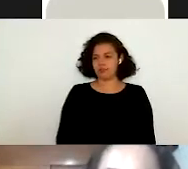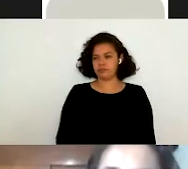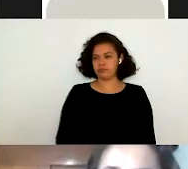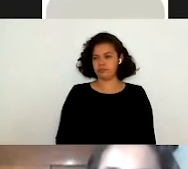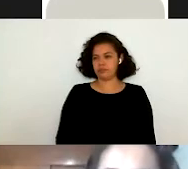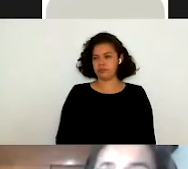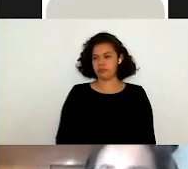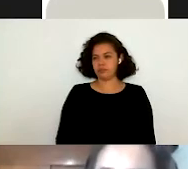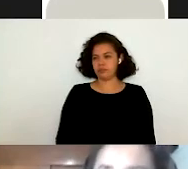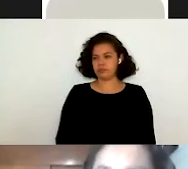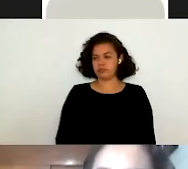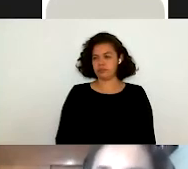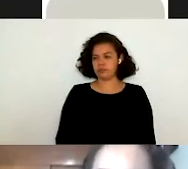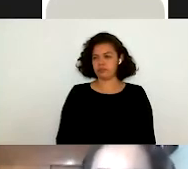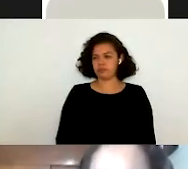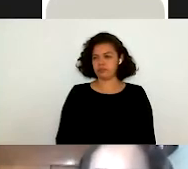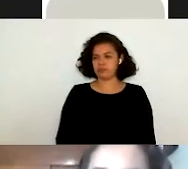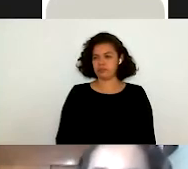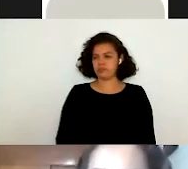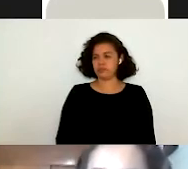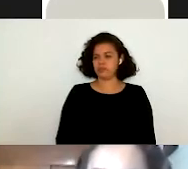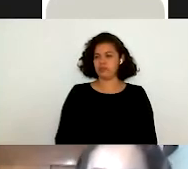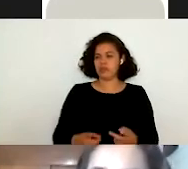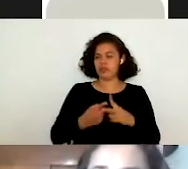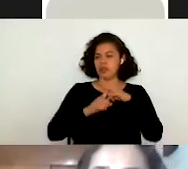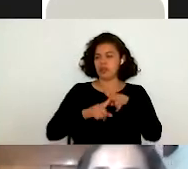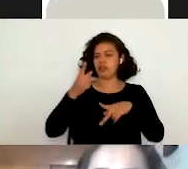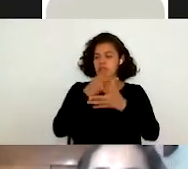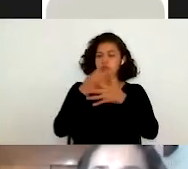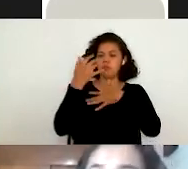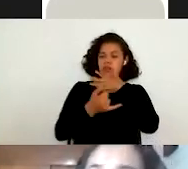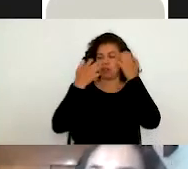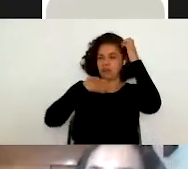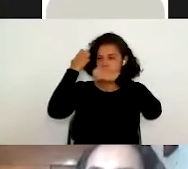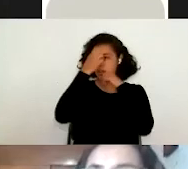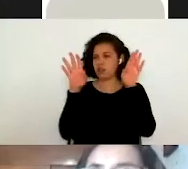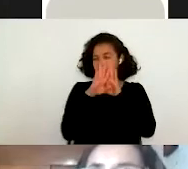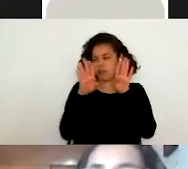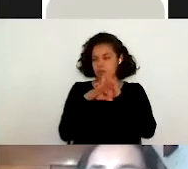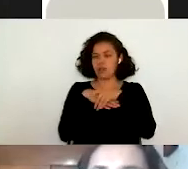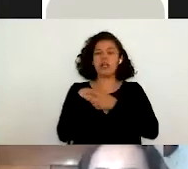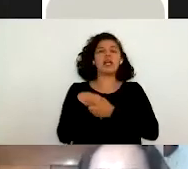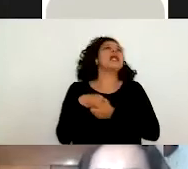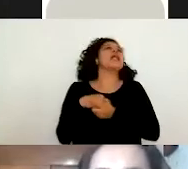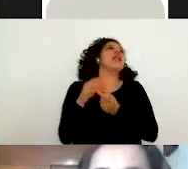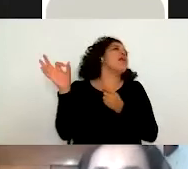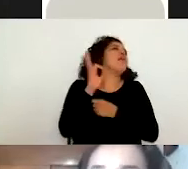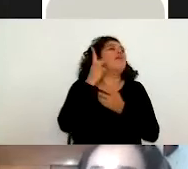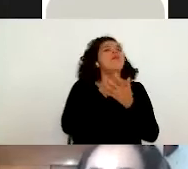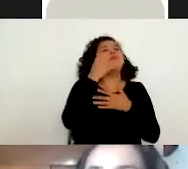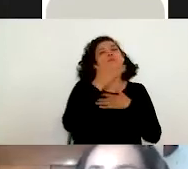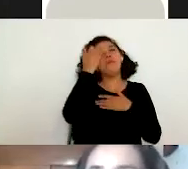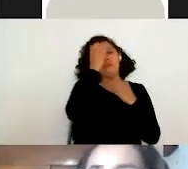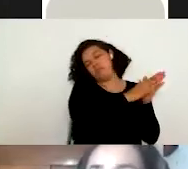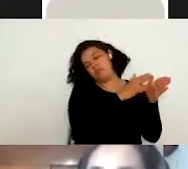que determinar cómo vamos a evaluar ese proyecto. Si el proyecto está pensado igual a largo